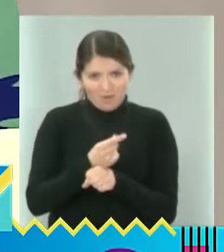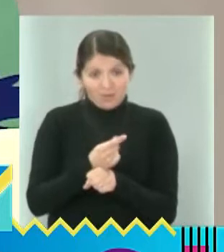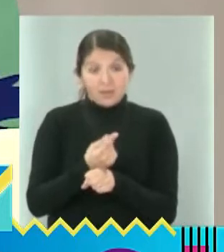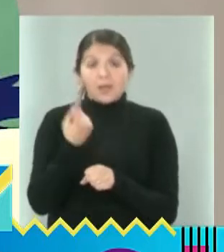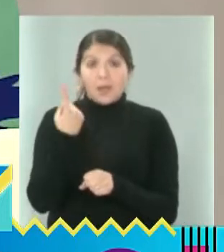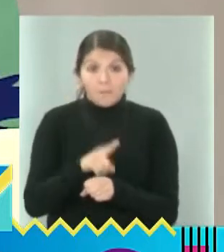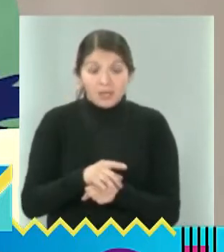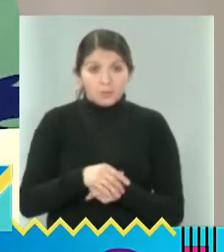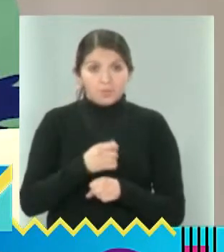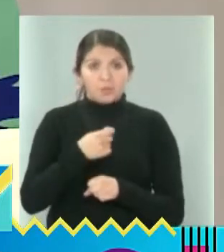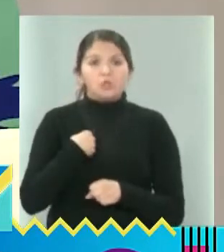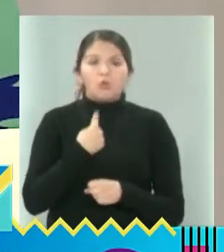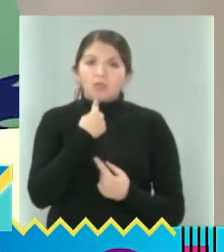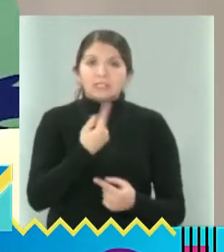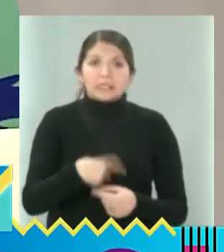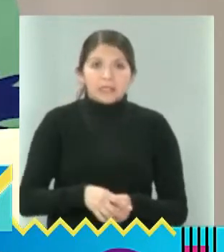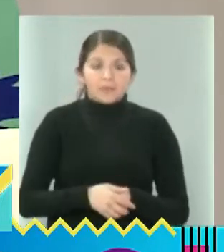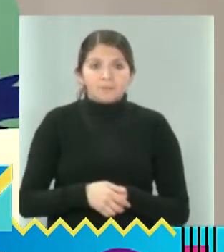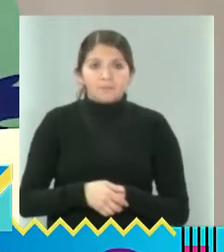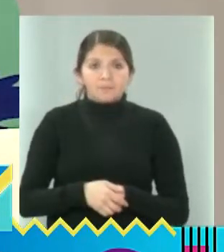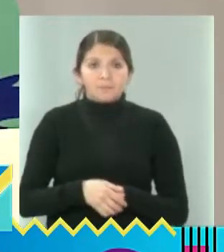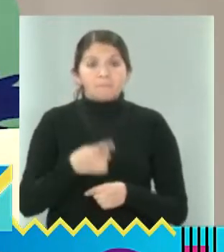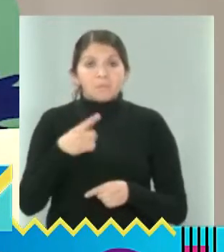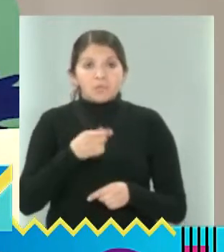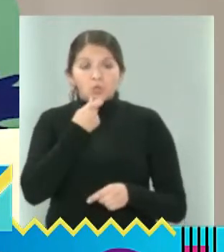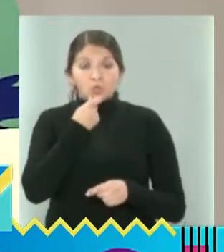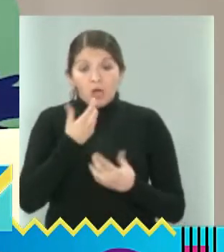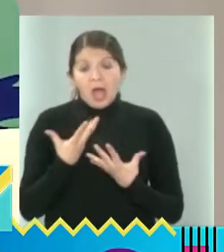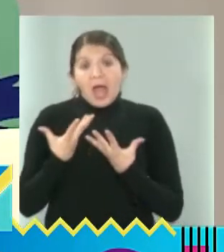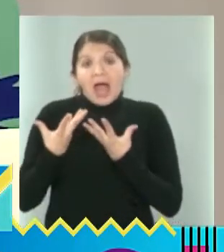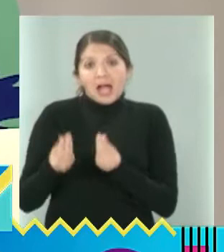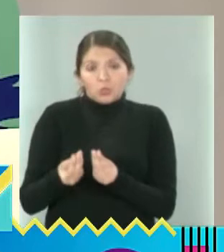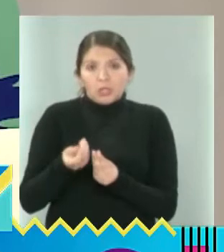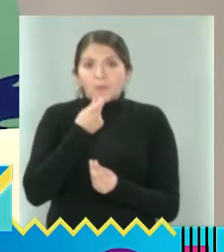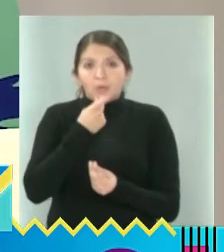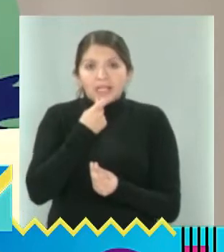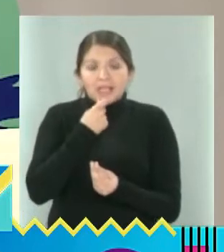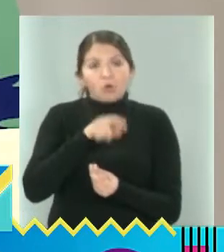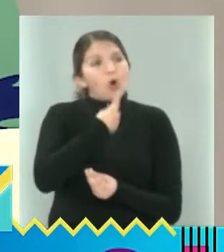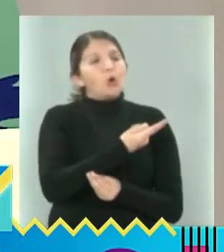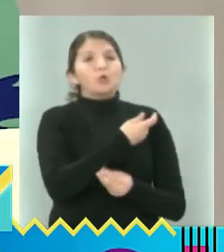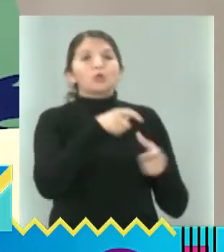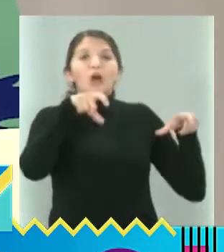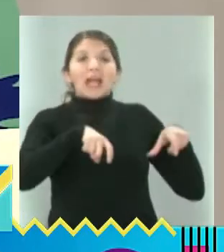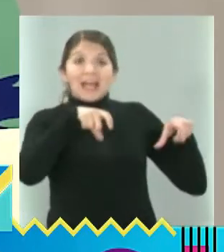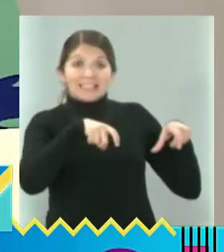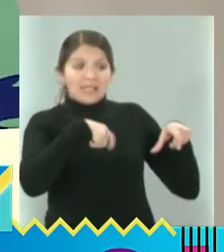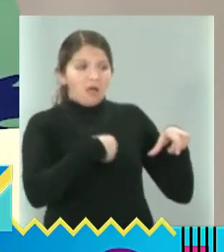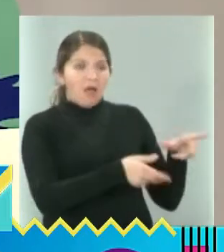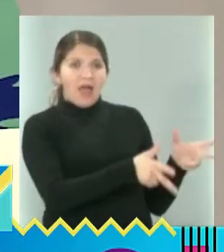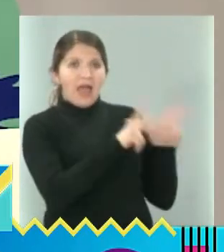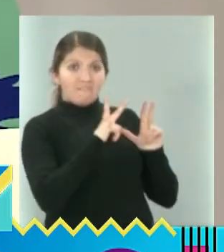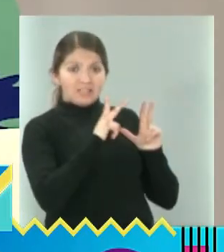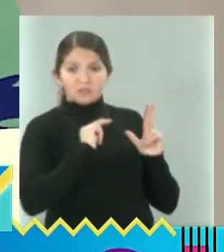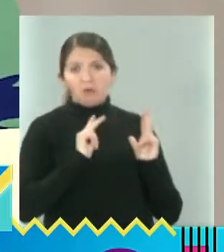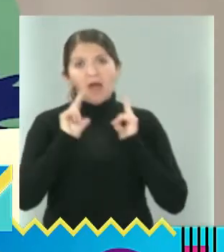podía aportar a la transmisión? Y lo que se llamaba el trabajo de central informativa, que era estuviera asistiendo con los resultados, lo que pasaba en otras canchas. Y eso me ponía en valor,